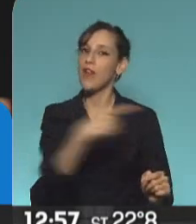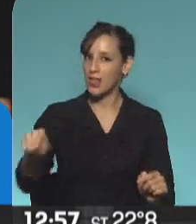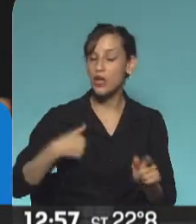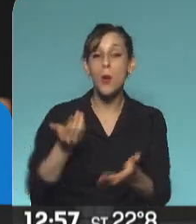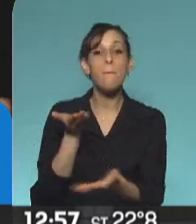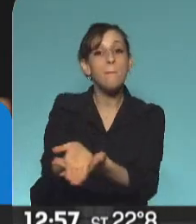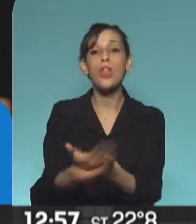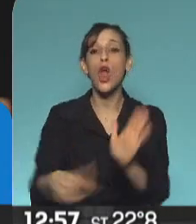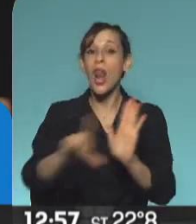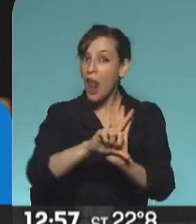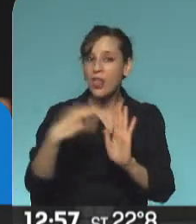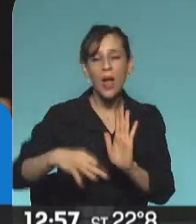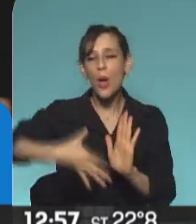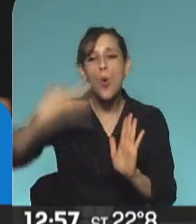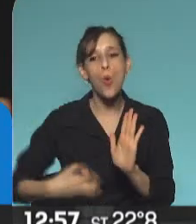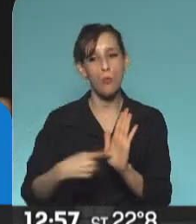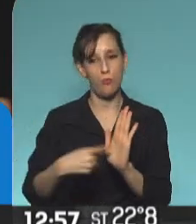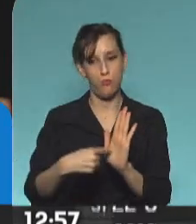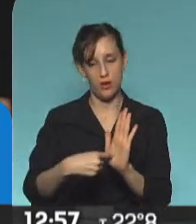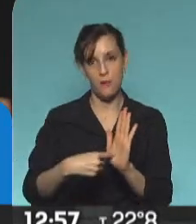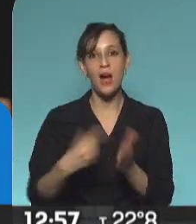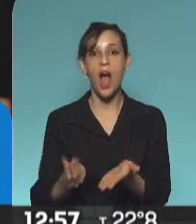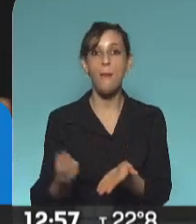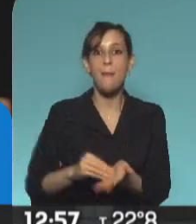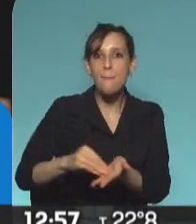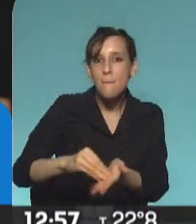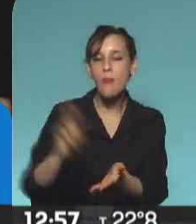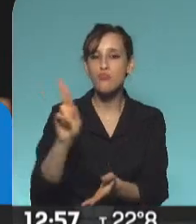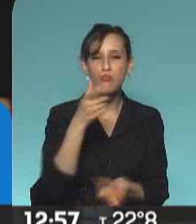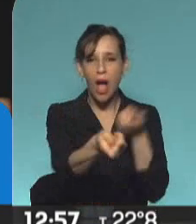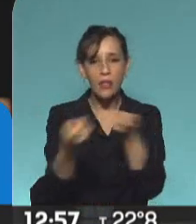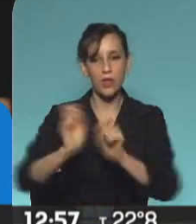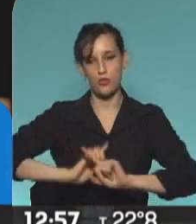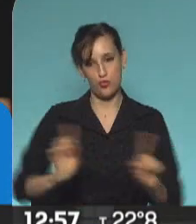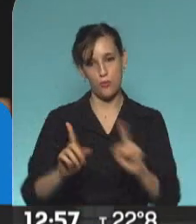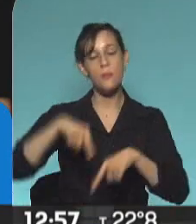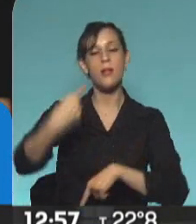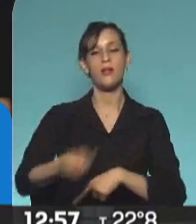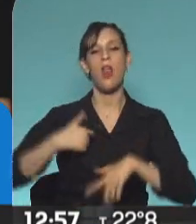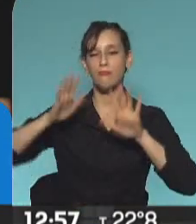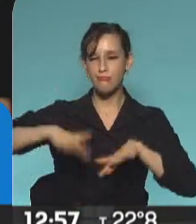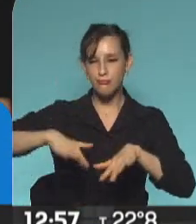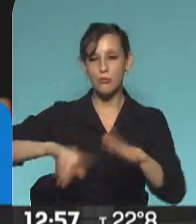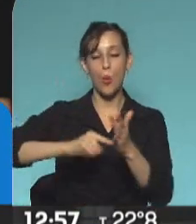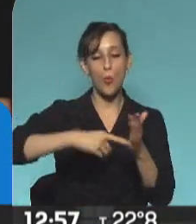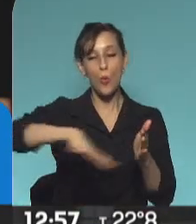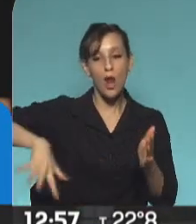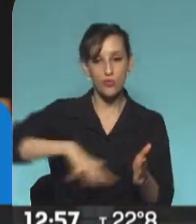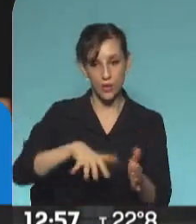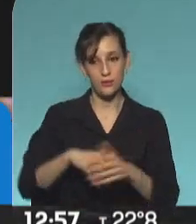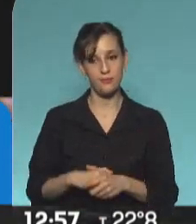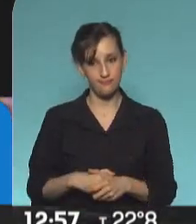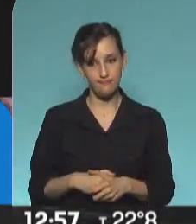funcione y funcione bien y no haya repetición no así que vamos a estar mañana movilizándonos a cancio de buenos aires y en distintos puntos del